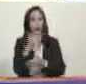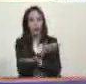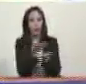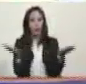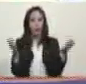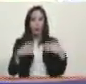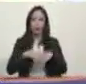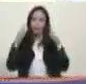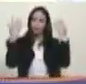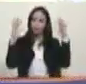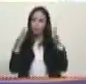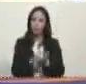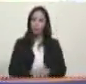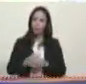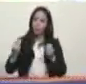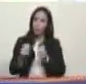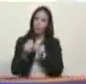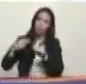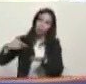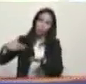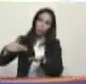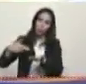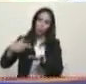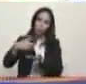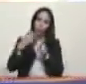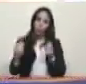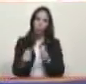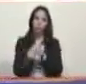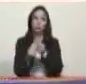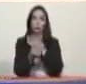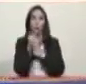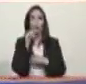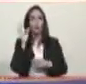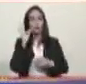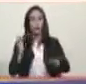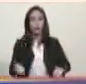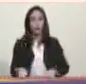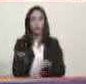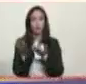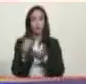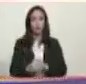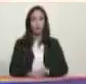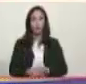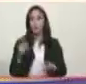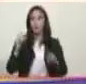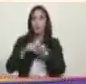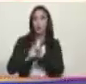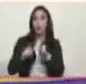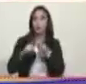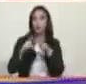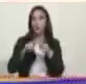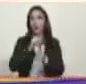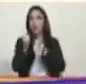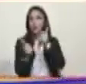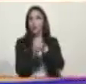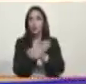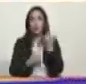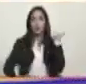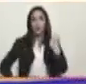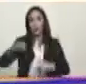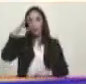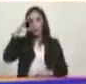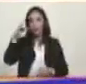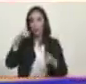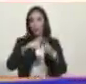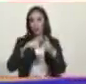Vamos caminando entonces, Carlos Alberto, vamos. Muchachas, Silita, Delcy, vicepresidenta,